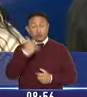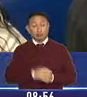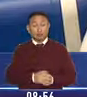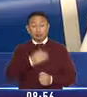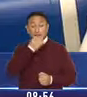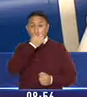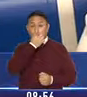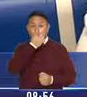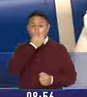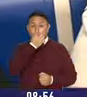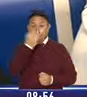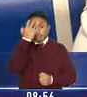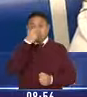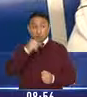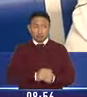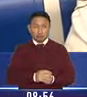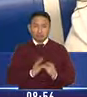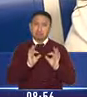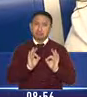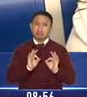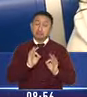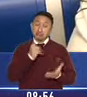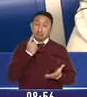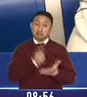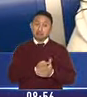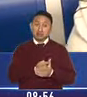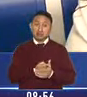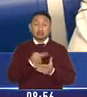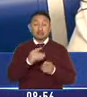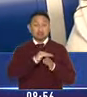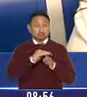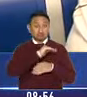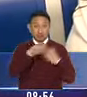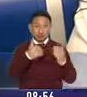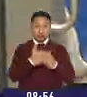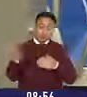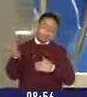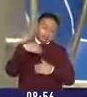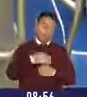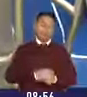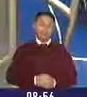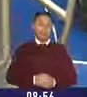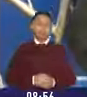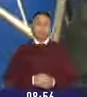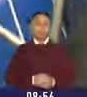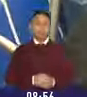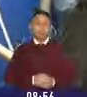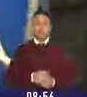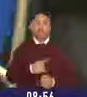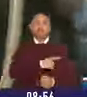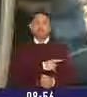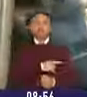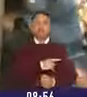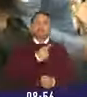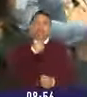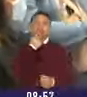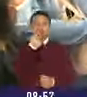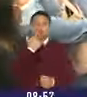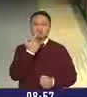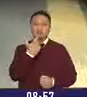del metro. Está muy bonito y de verdad les aconsejo a todas las personas que vengan. Lo que más asombró y llamó la atención de